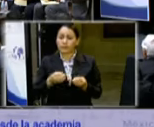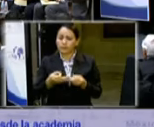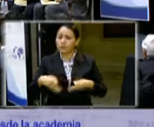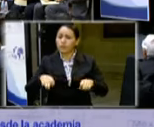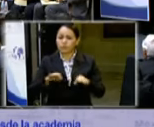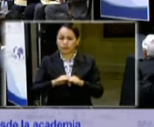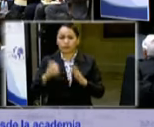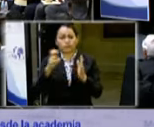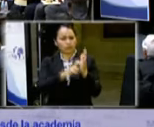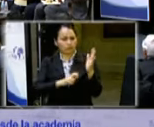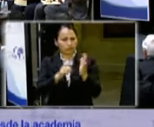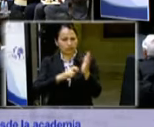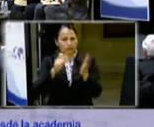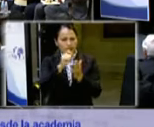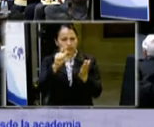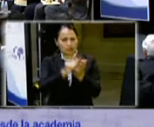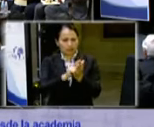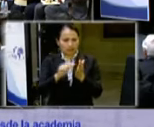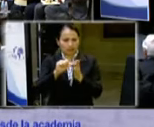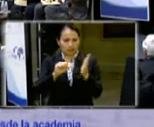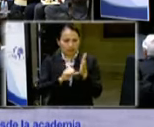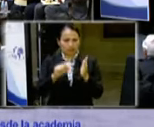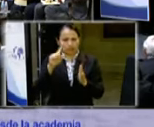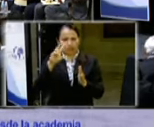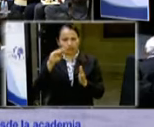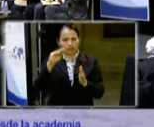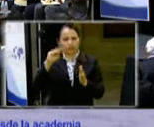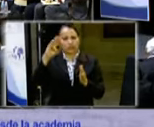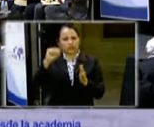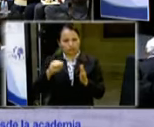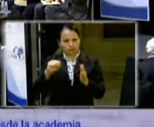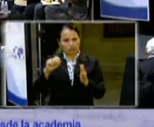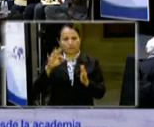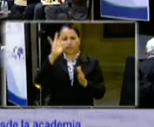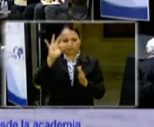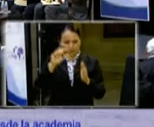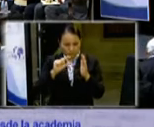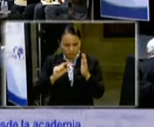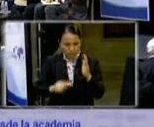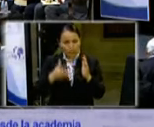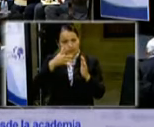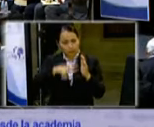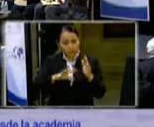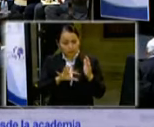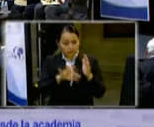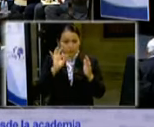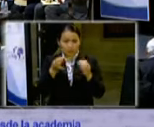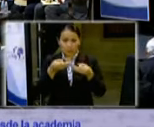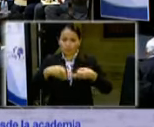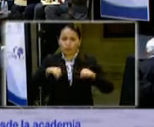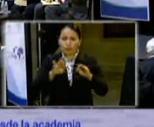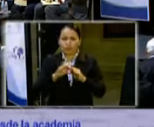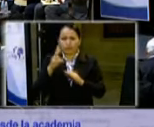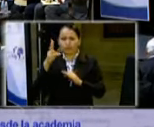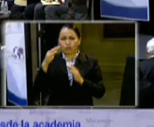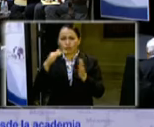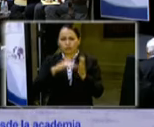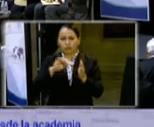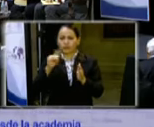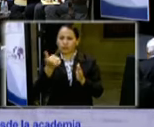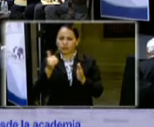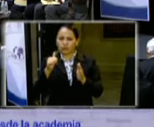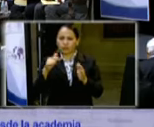las reformas constitucionales al artículo 89, fracción 10, la que destaca el fundamental es la que se generó en el año 2011 bajo el